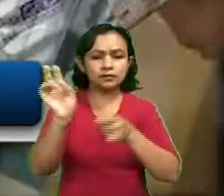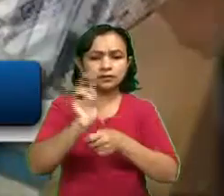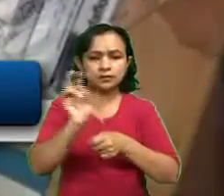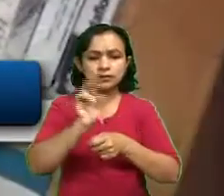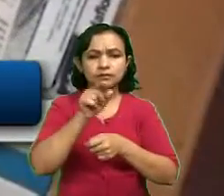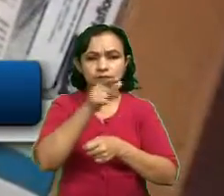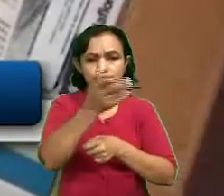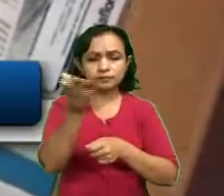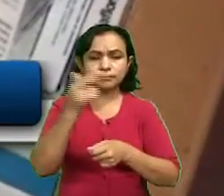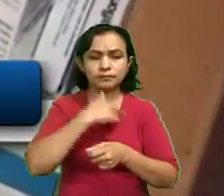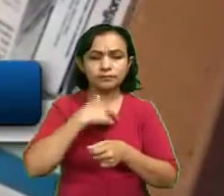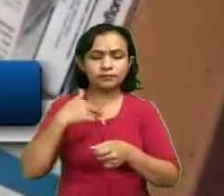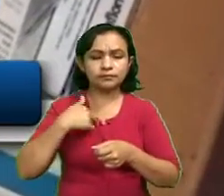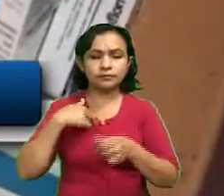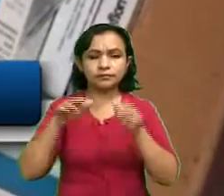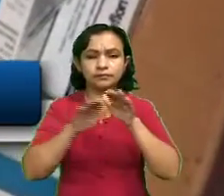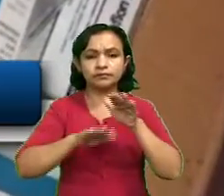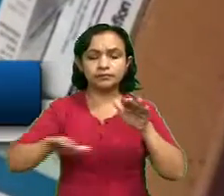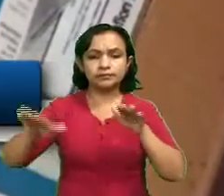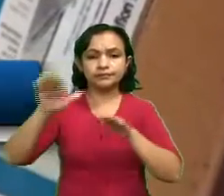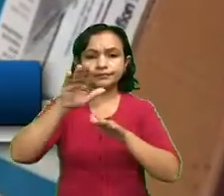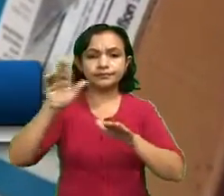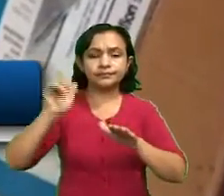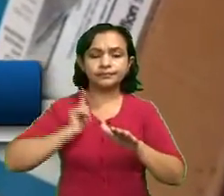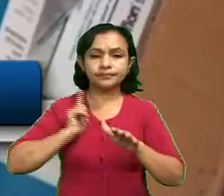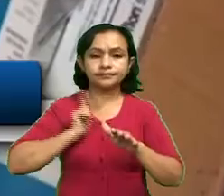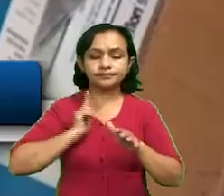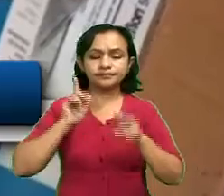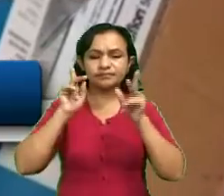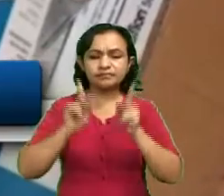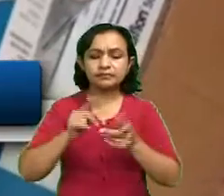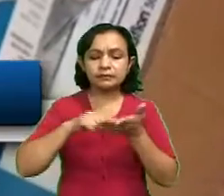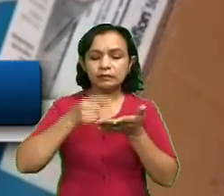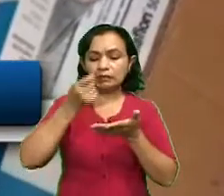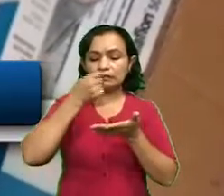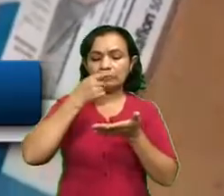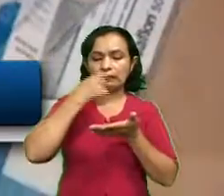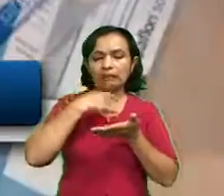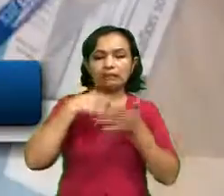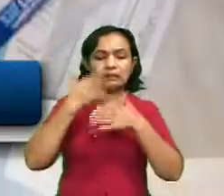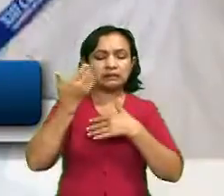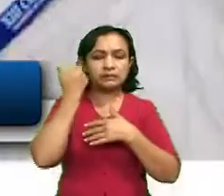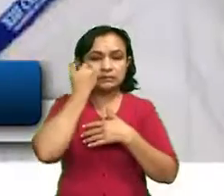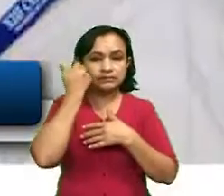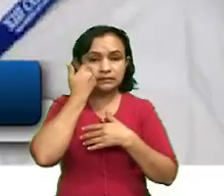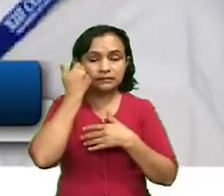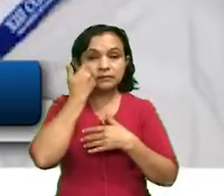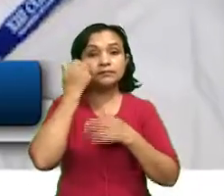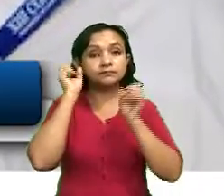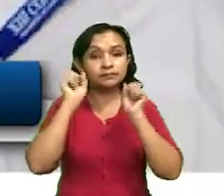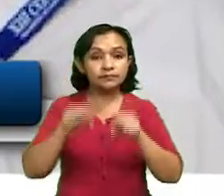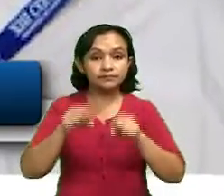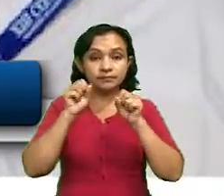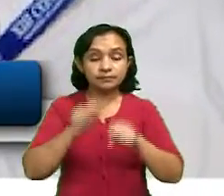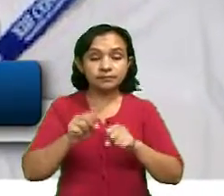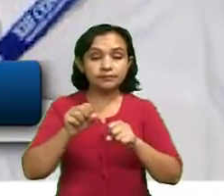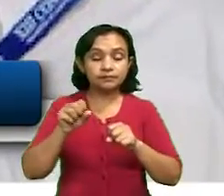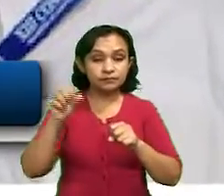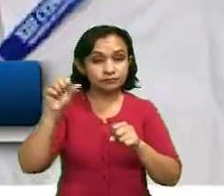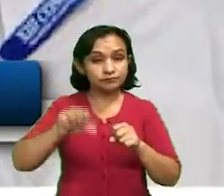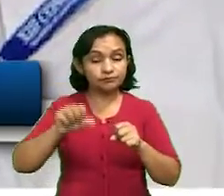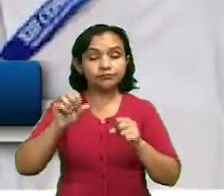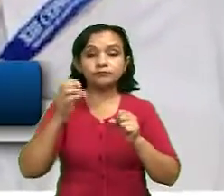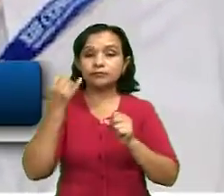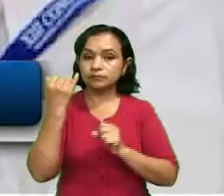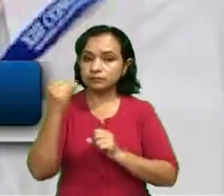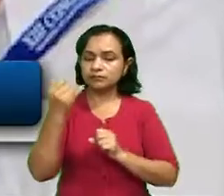que ustedes hacen en cuanto, sobre todo, a la intoxicación? ¿Puede una persona enfermarse con un medicamento vencido?